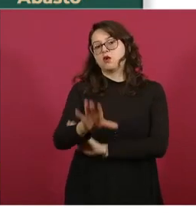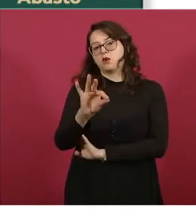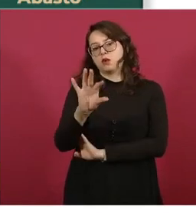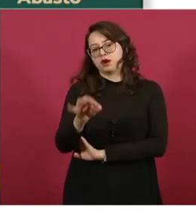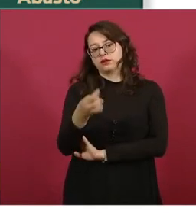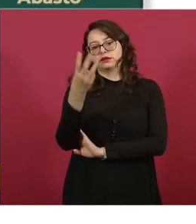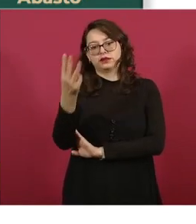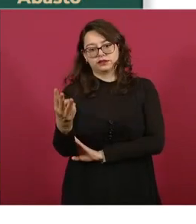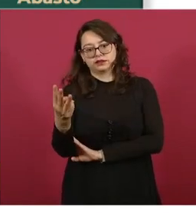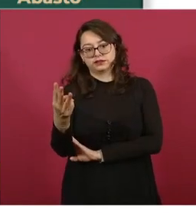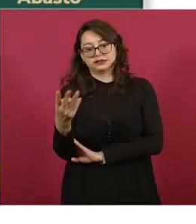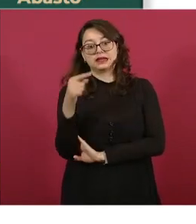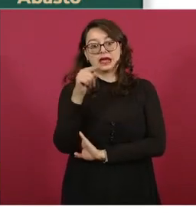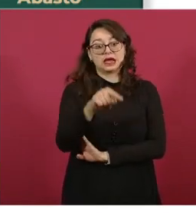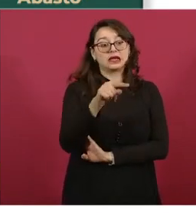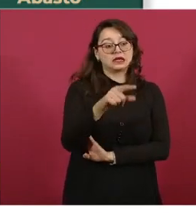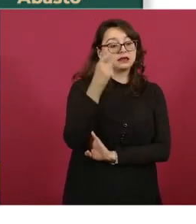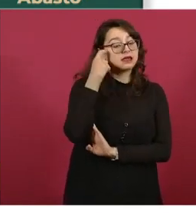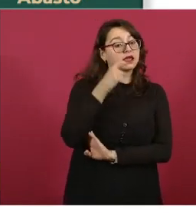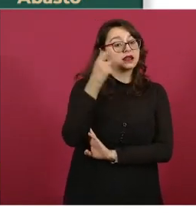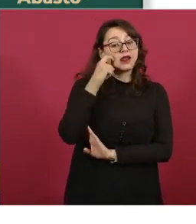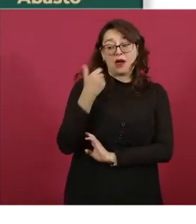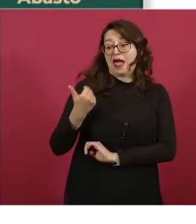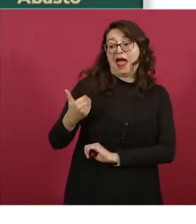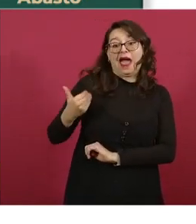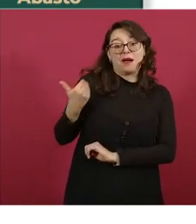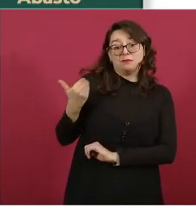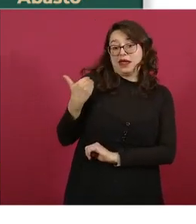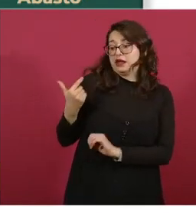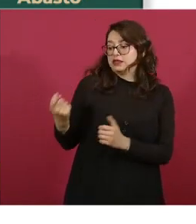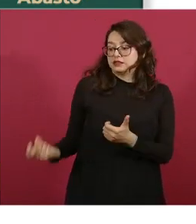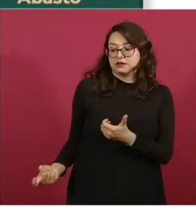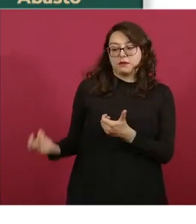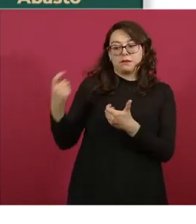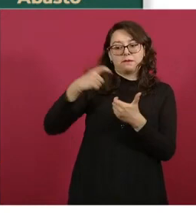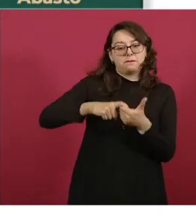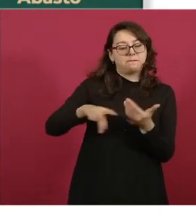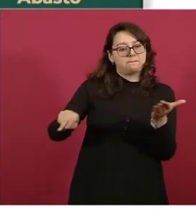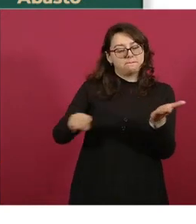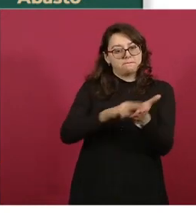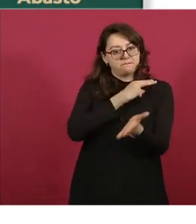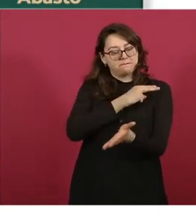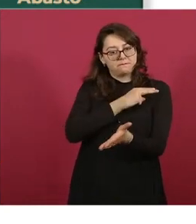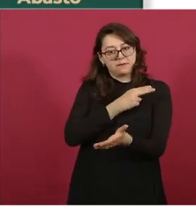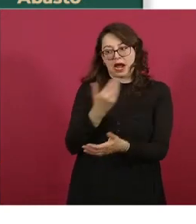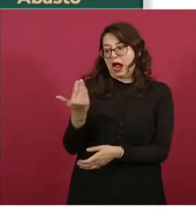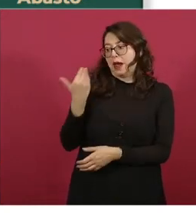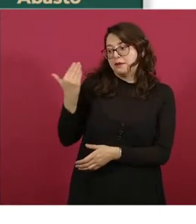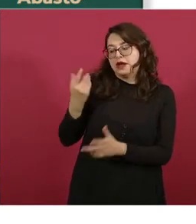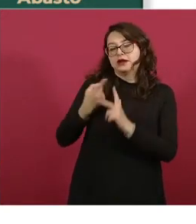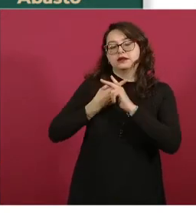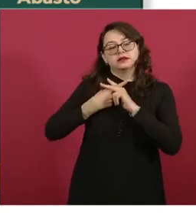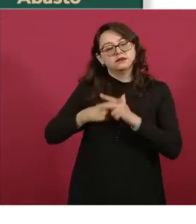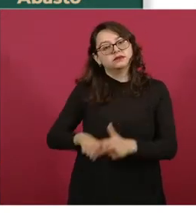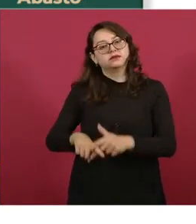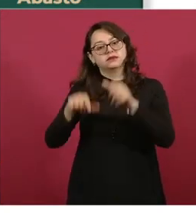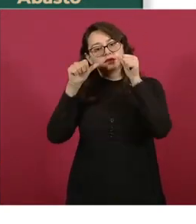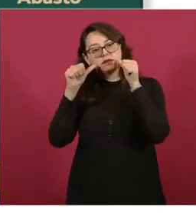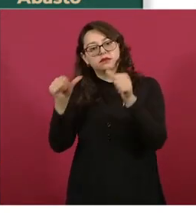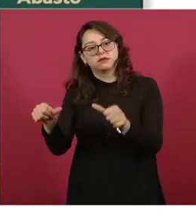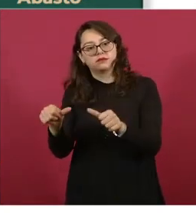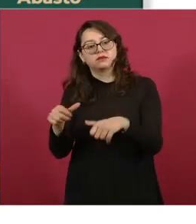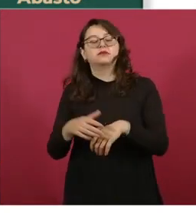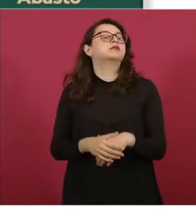estados donde se firmó más recientemente con el gobierno estatal y en 48 centros